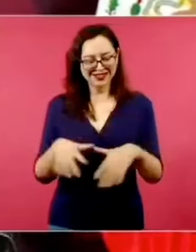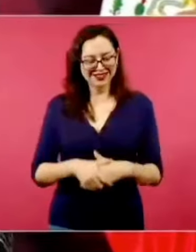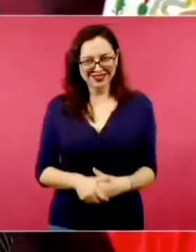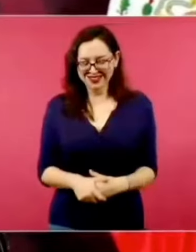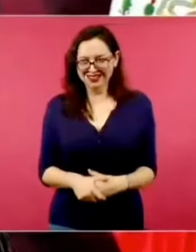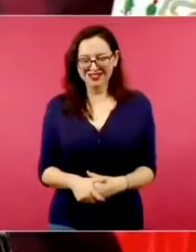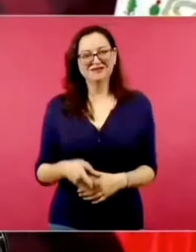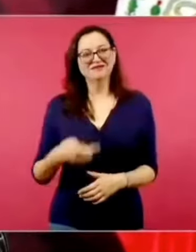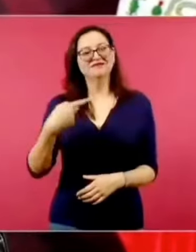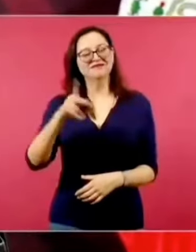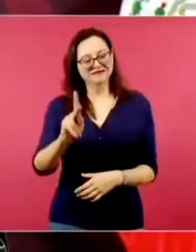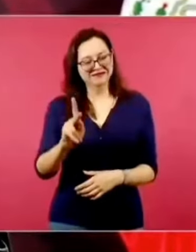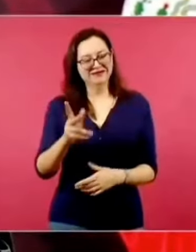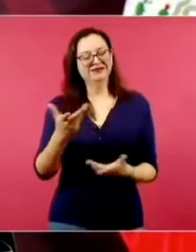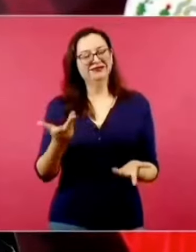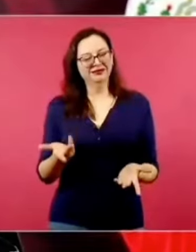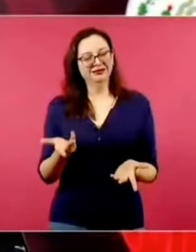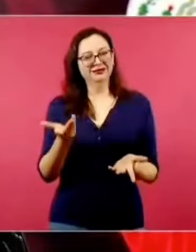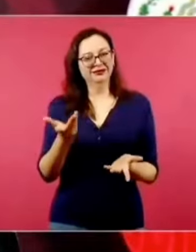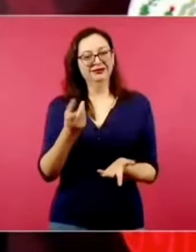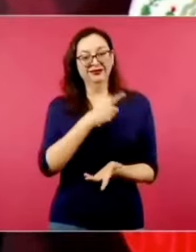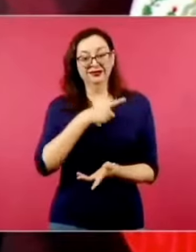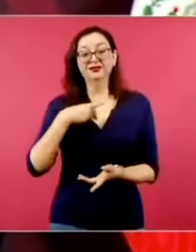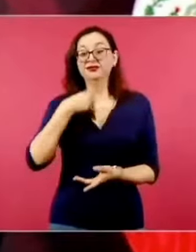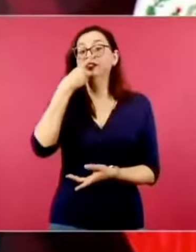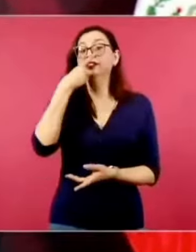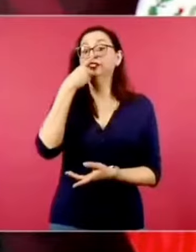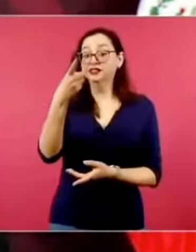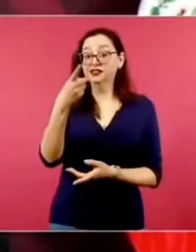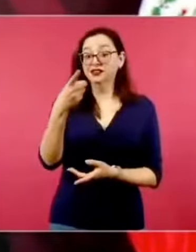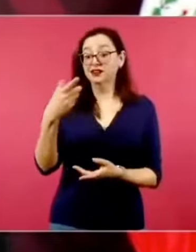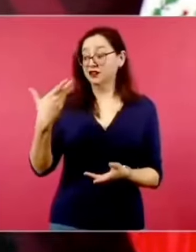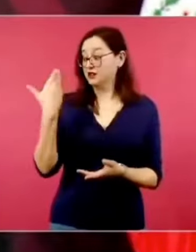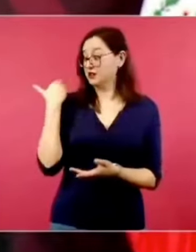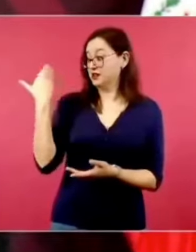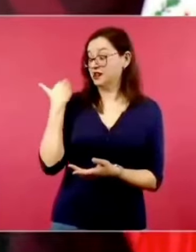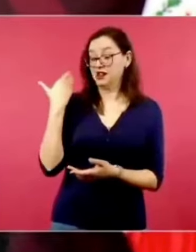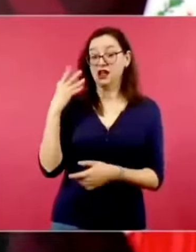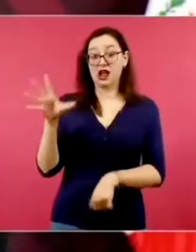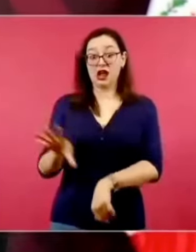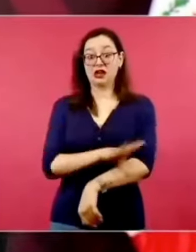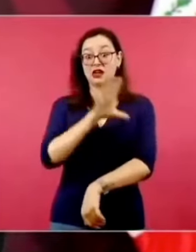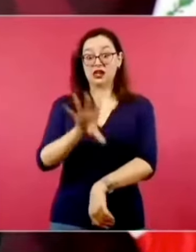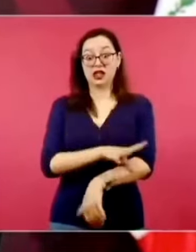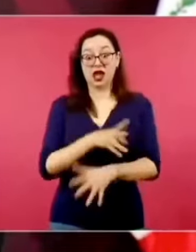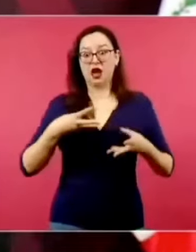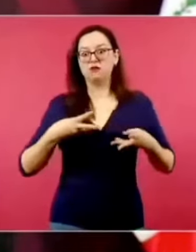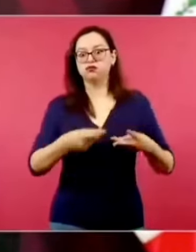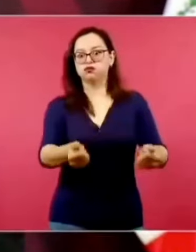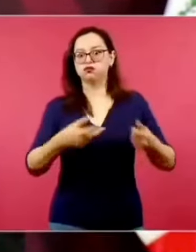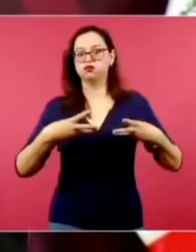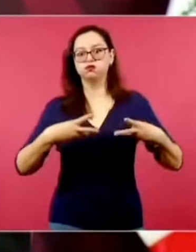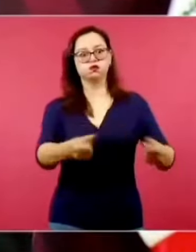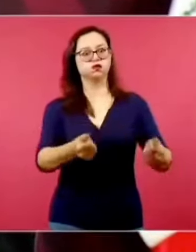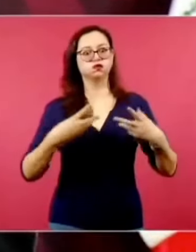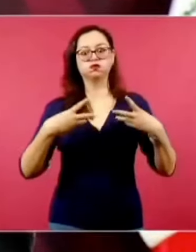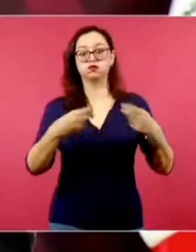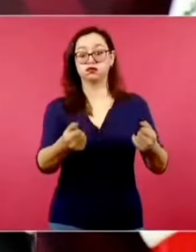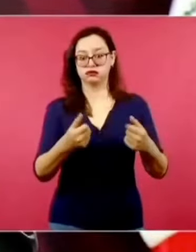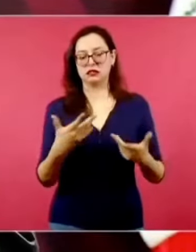coincidió con el mayor consumo de energía por